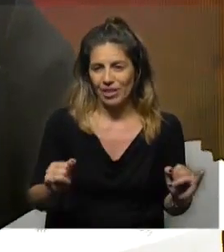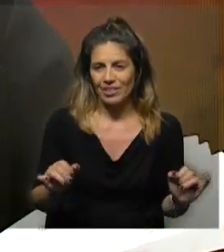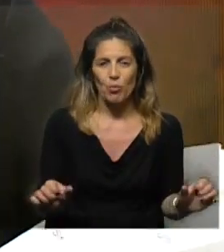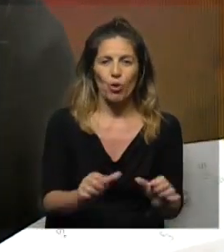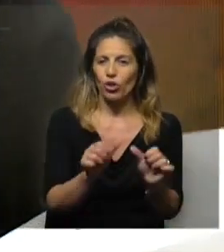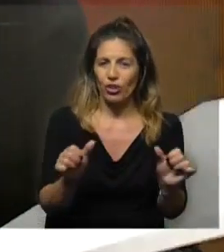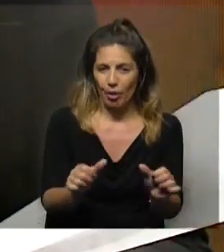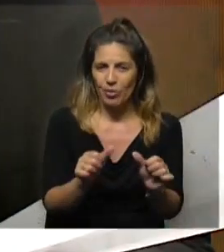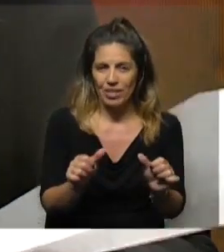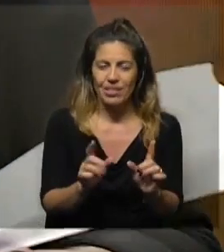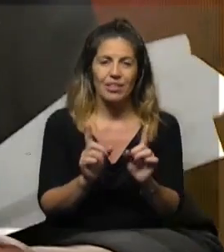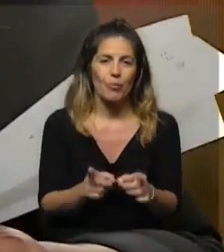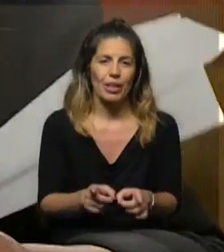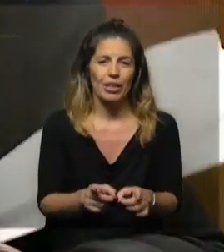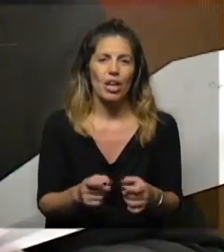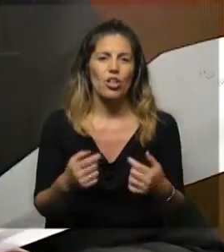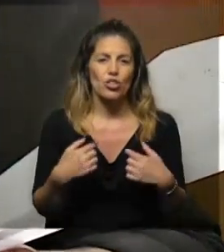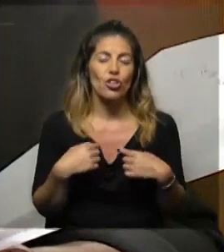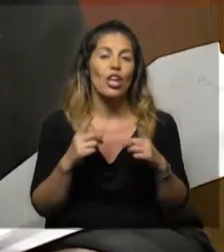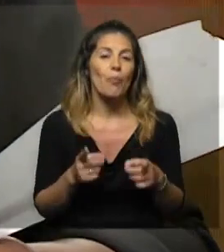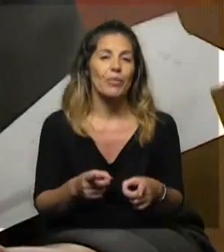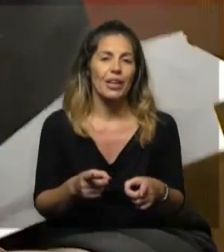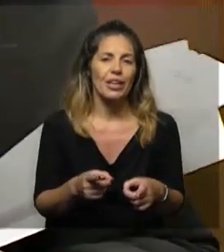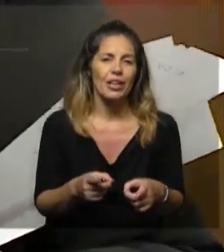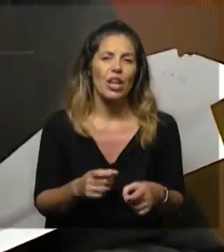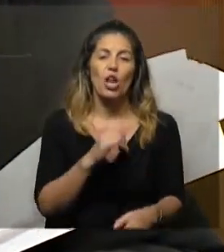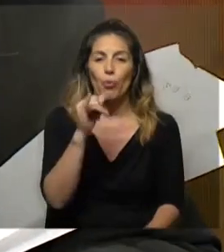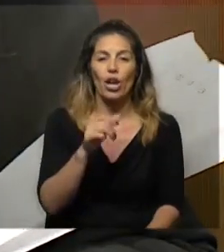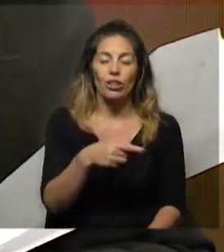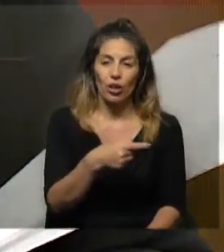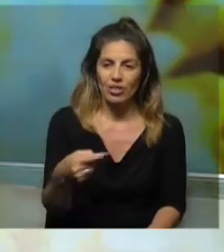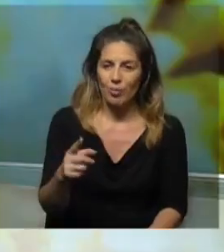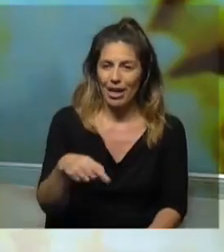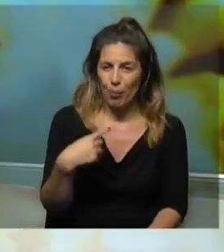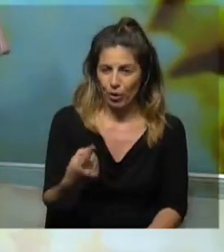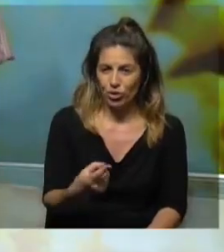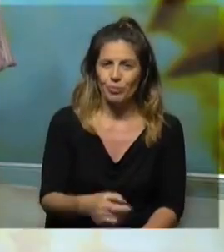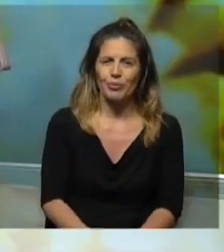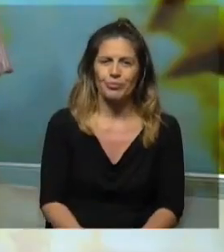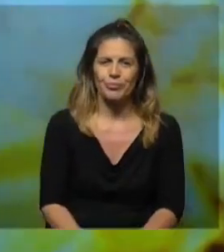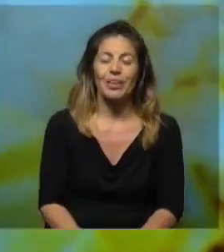este y bueno yo me voy a atrever también a tirar lo que va a pasar la semana que viene